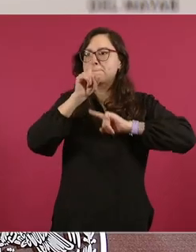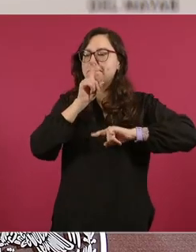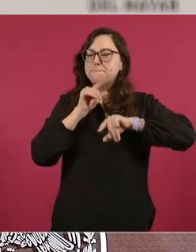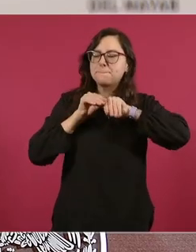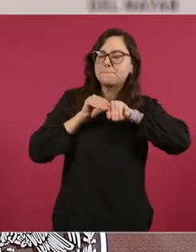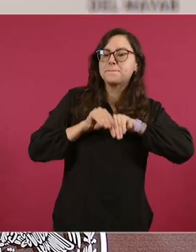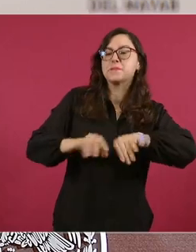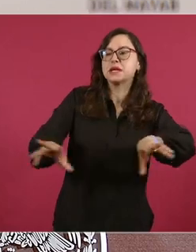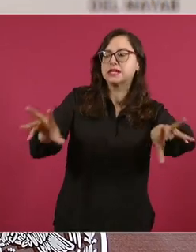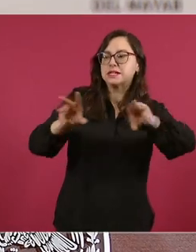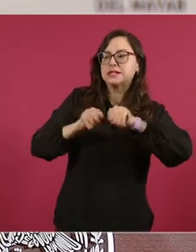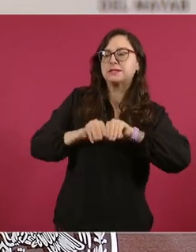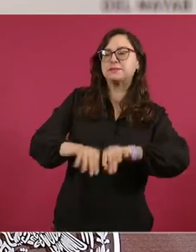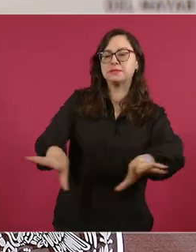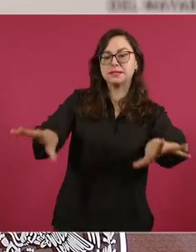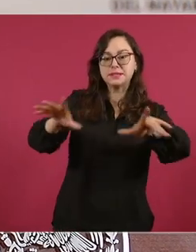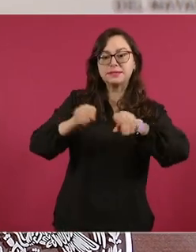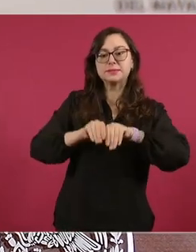Y